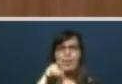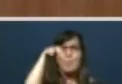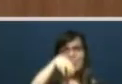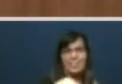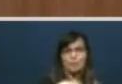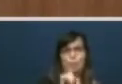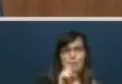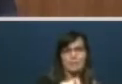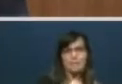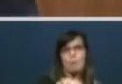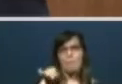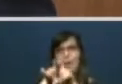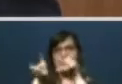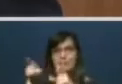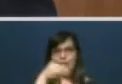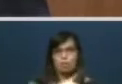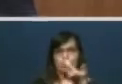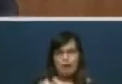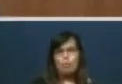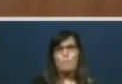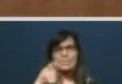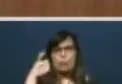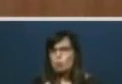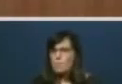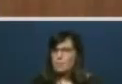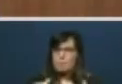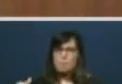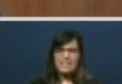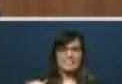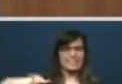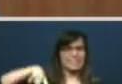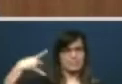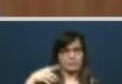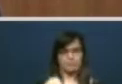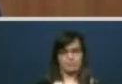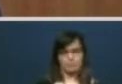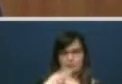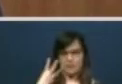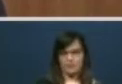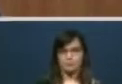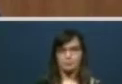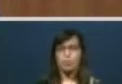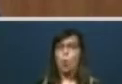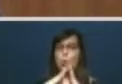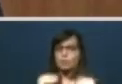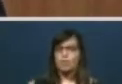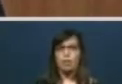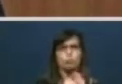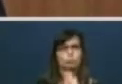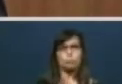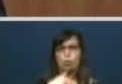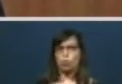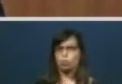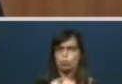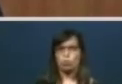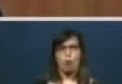colaboradoras y más que triplicado el número de alumnos nuestras universidades han seguido avanzando en su triple misión docente